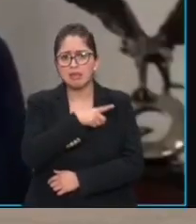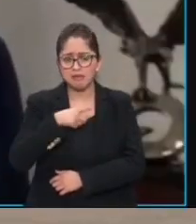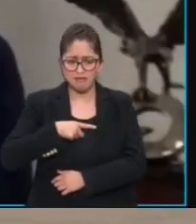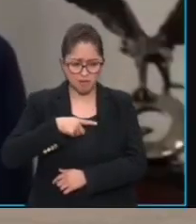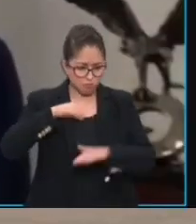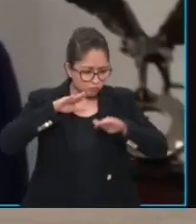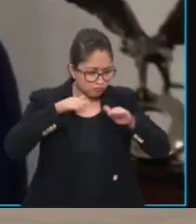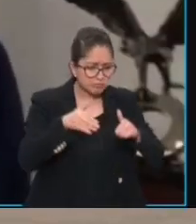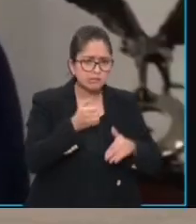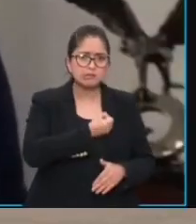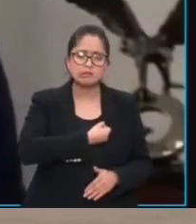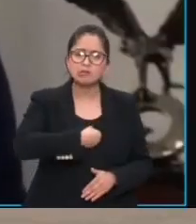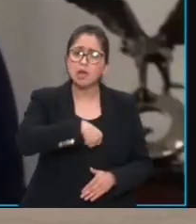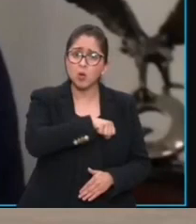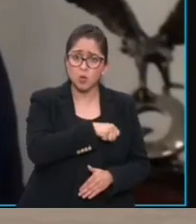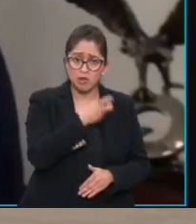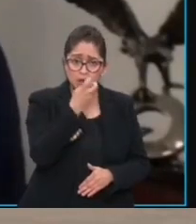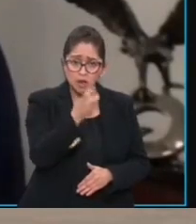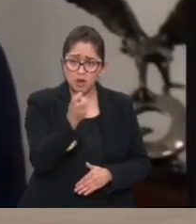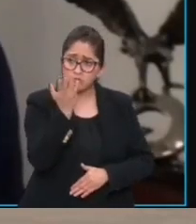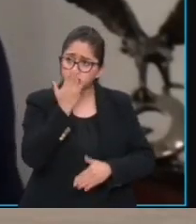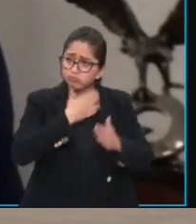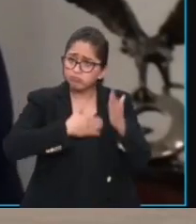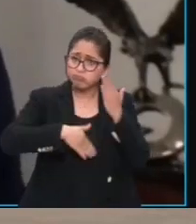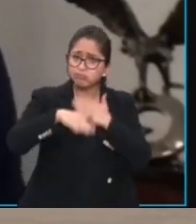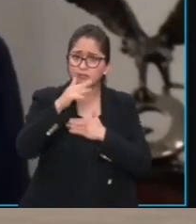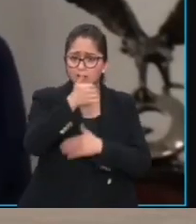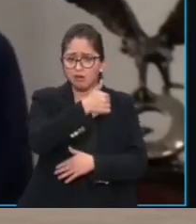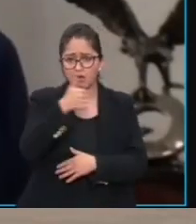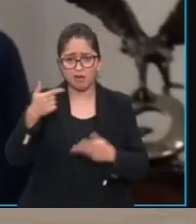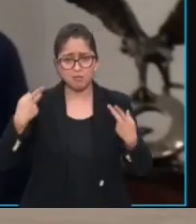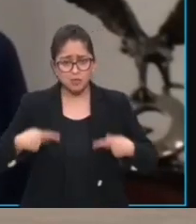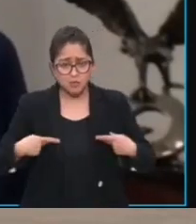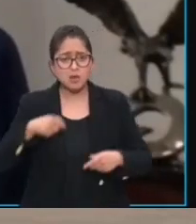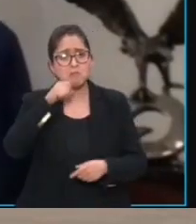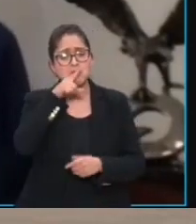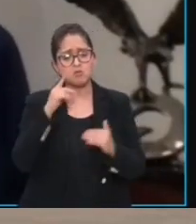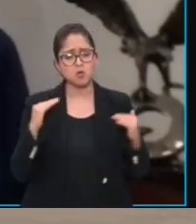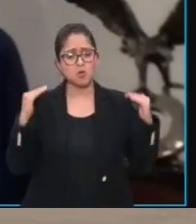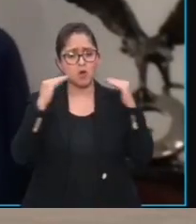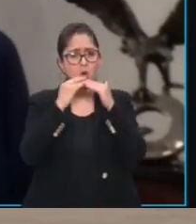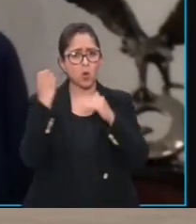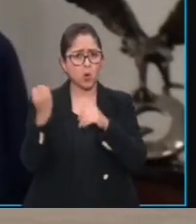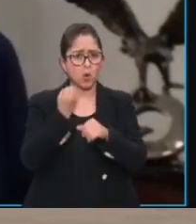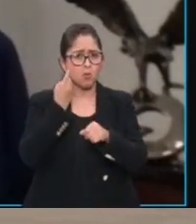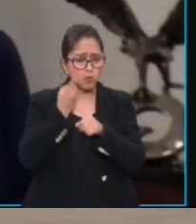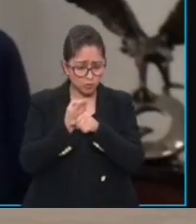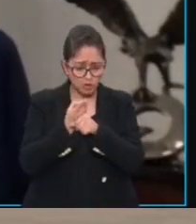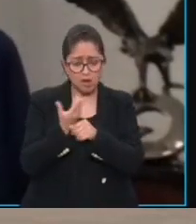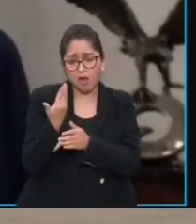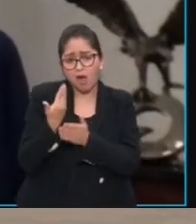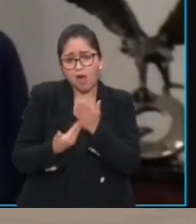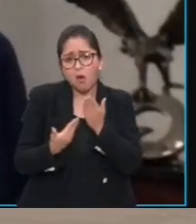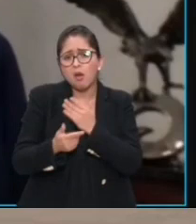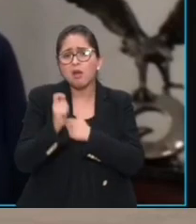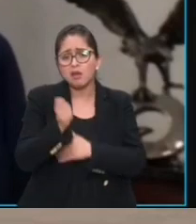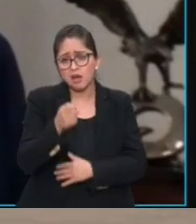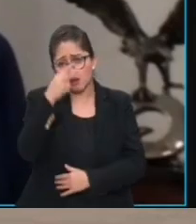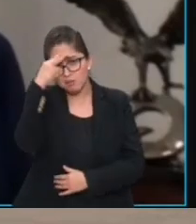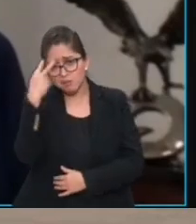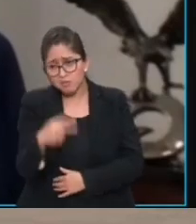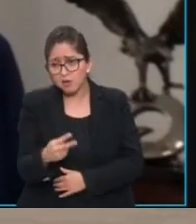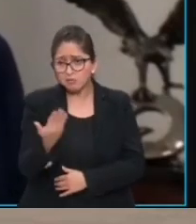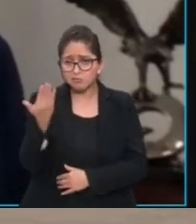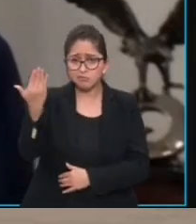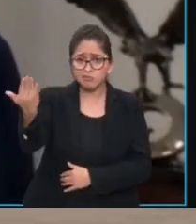indispensable para el desarrollo humano, para la igualdad de oportunidades y para el bien común. Hoy México está de luto porque el morenavirus